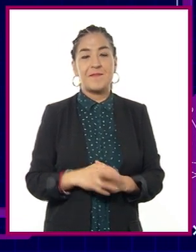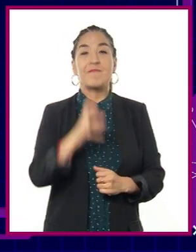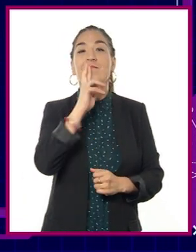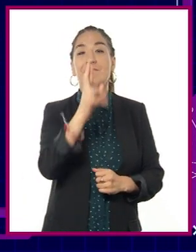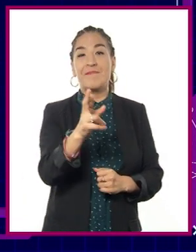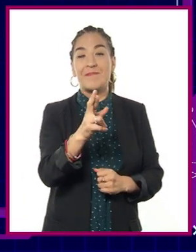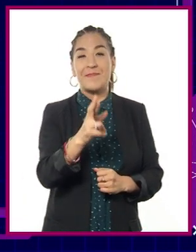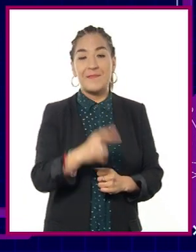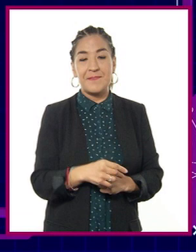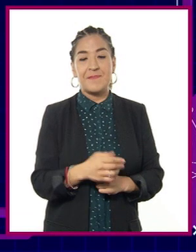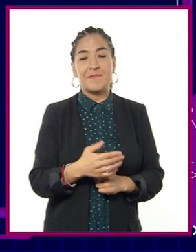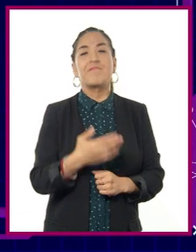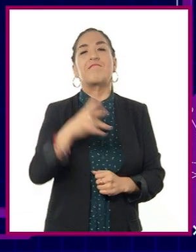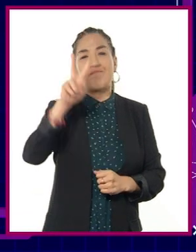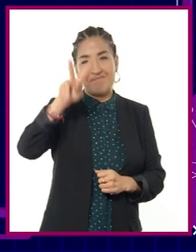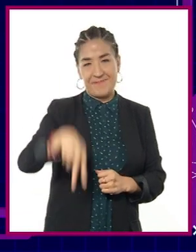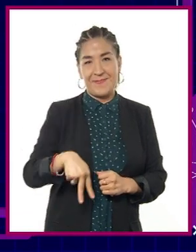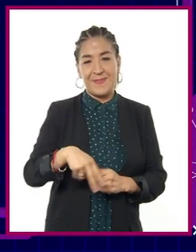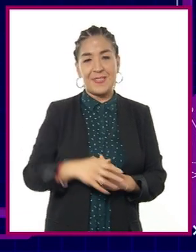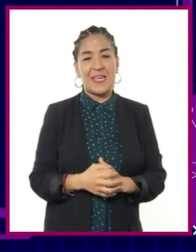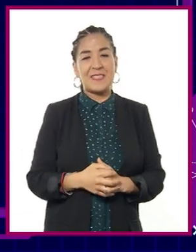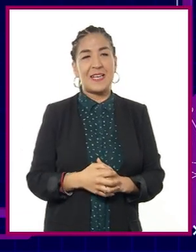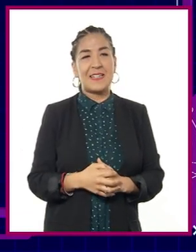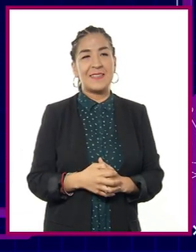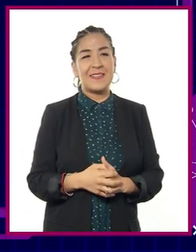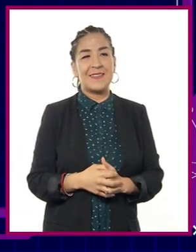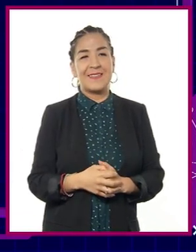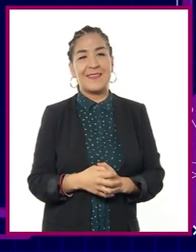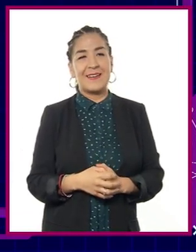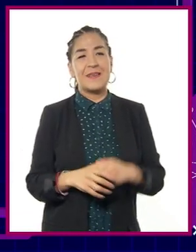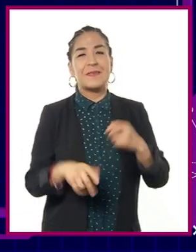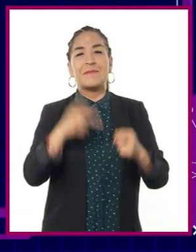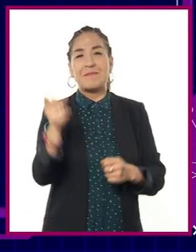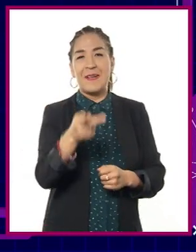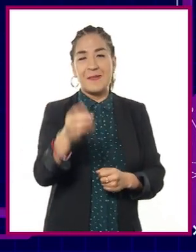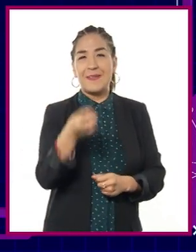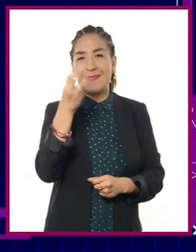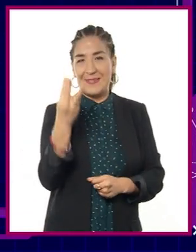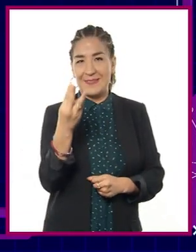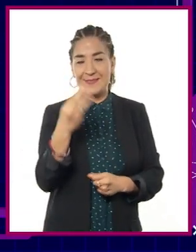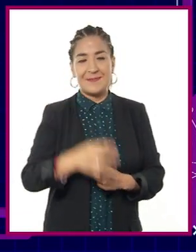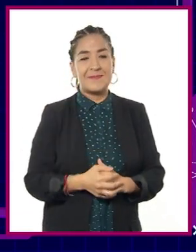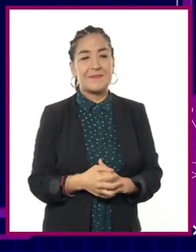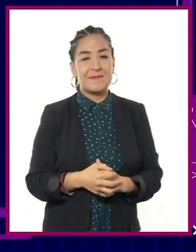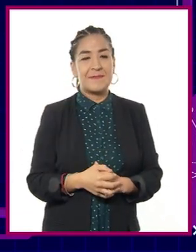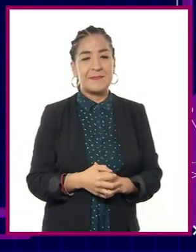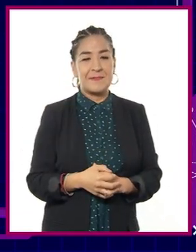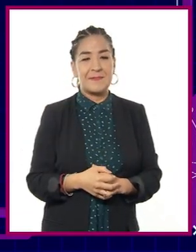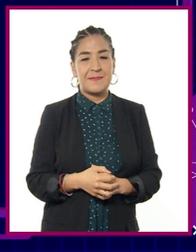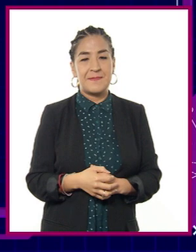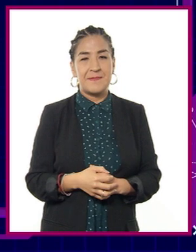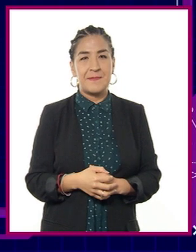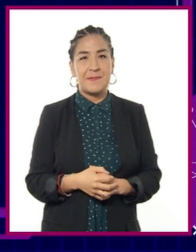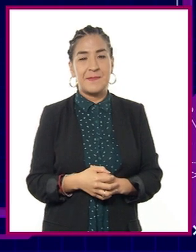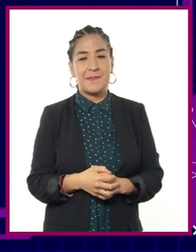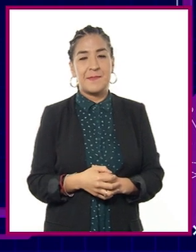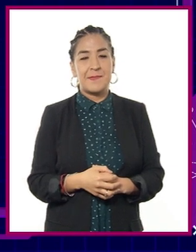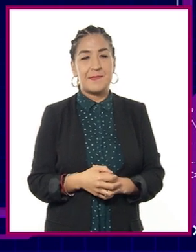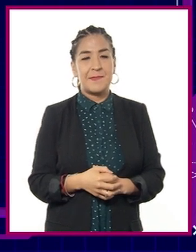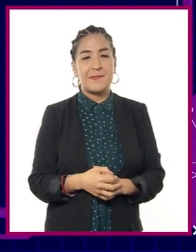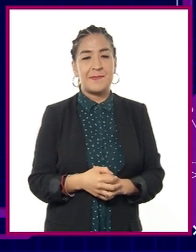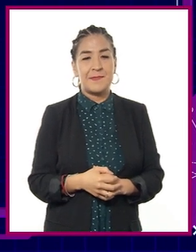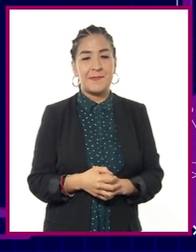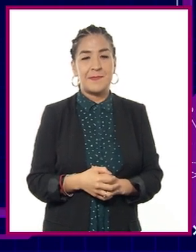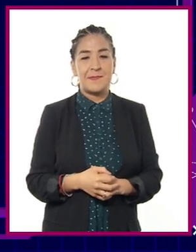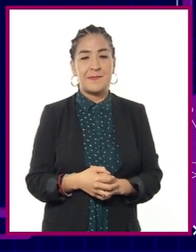respuesta correcta es verdadero. Pregunta 3. ¿La diagonal de un polígono